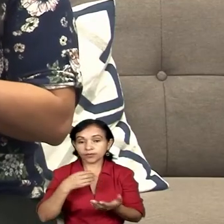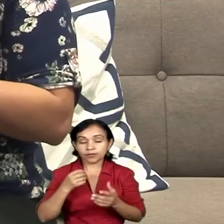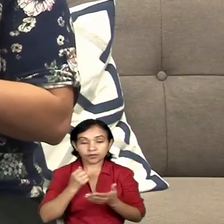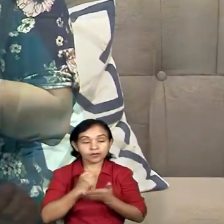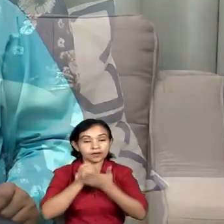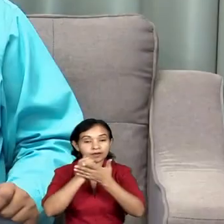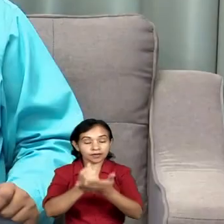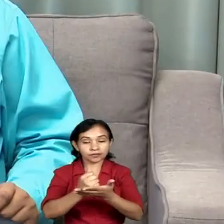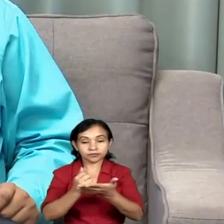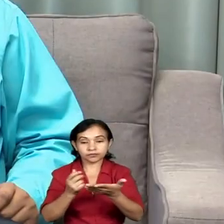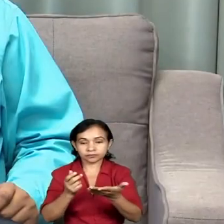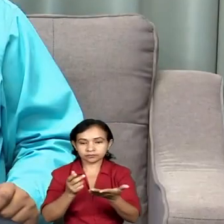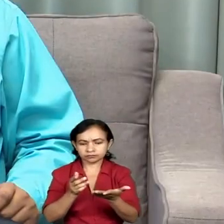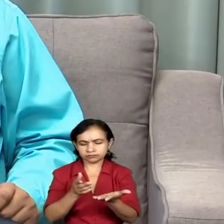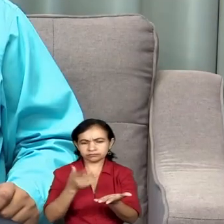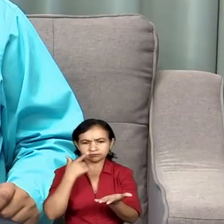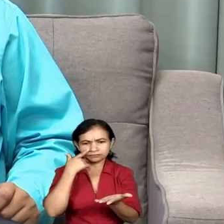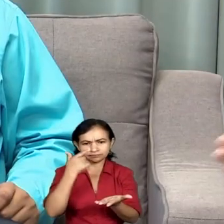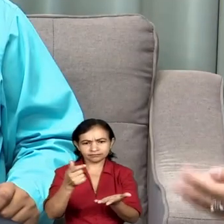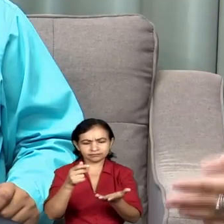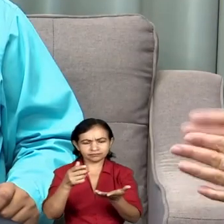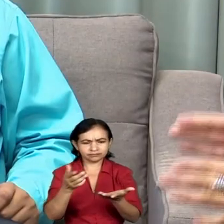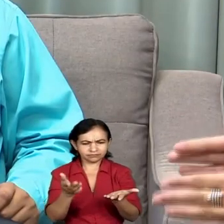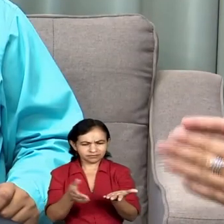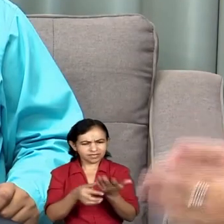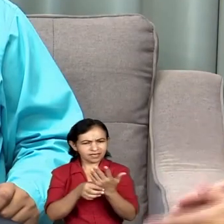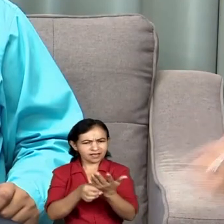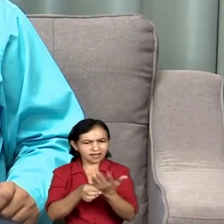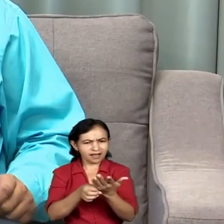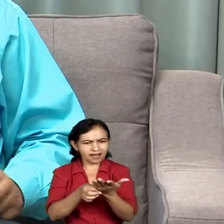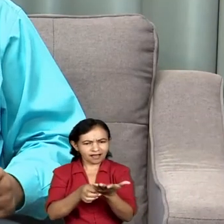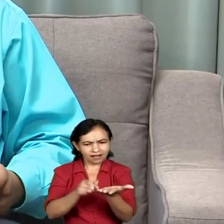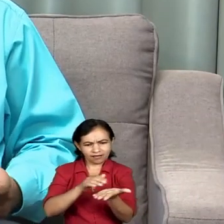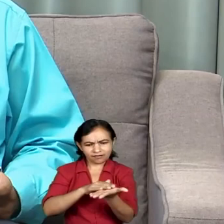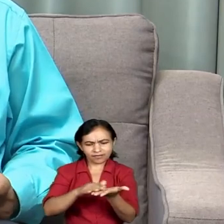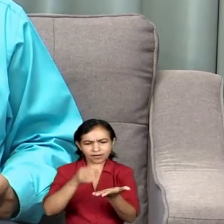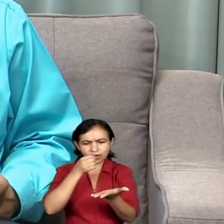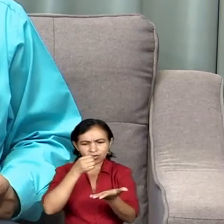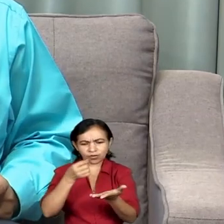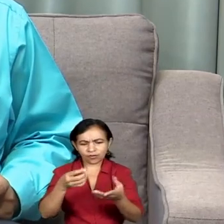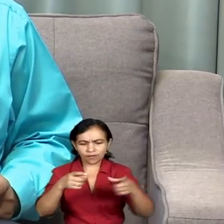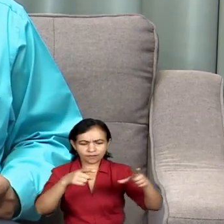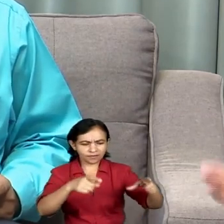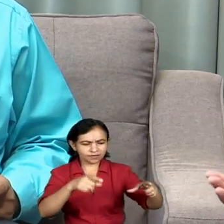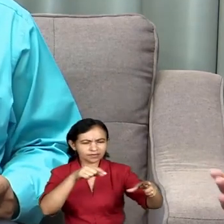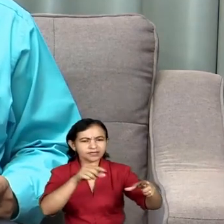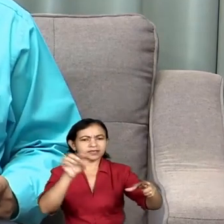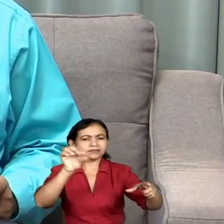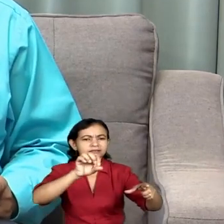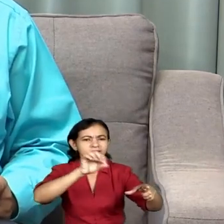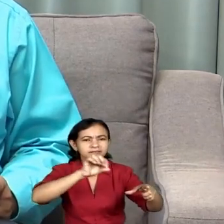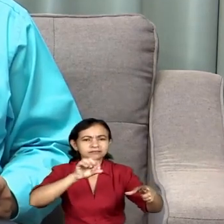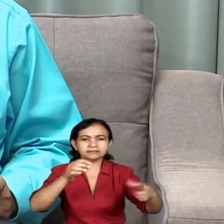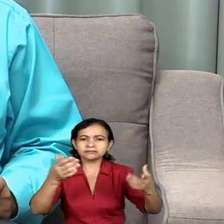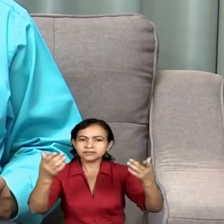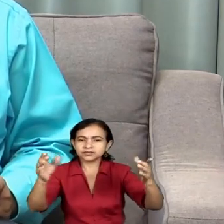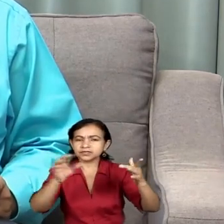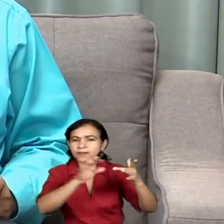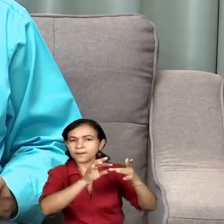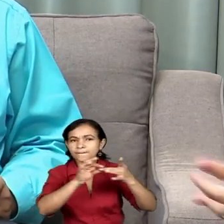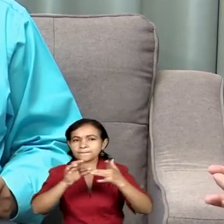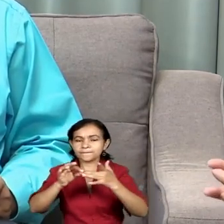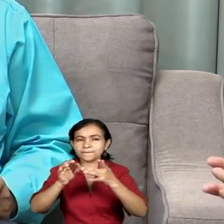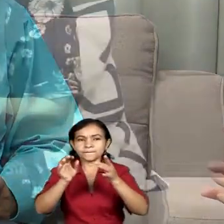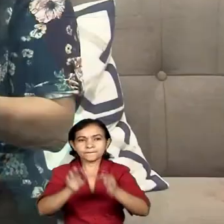los cortes. Uno quiere conocer qué carne utilizar para qué platillo, qué condimentos también. Y